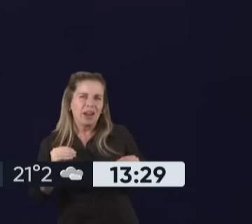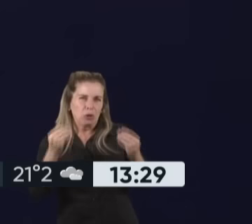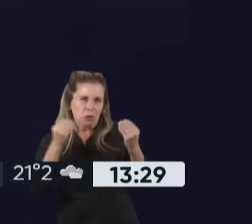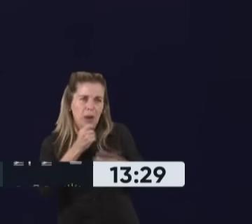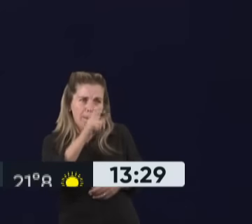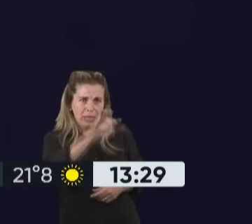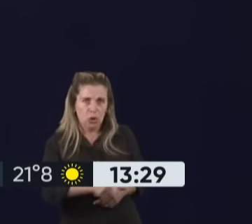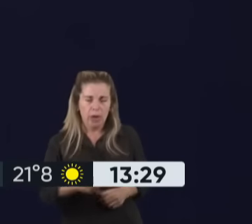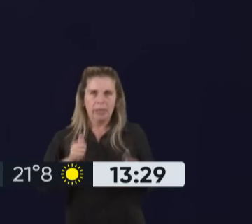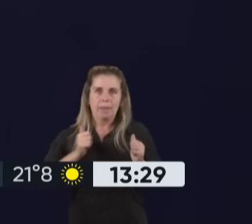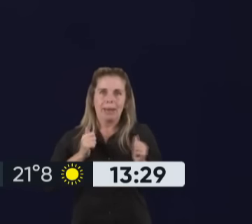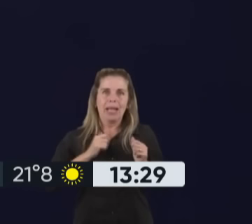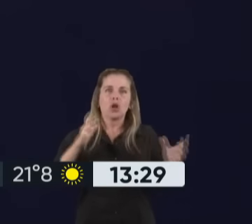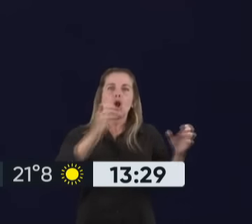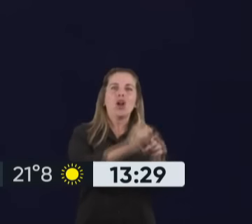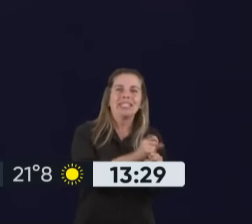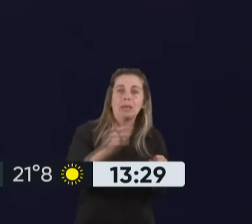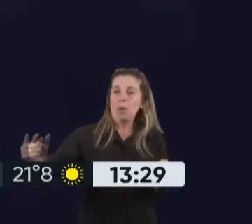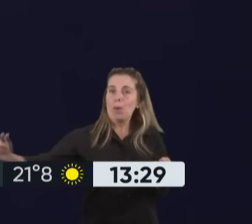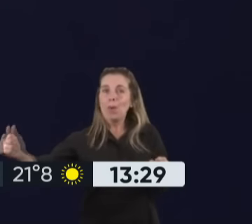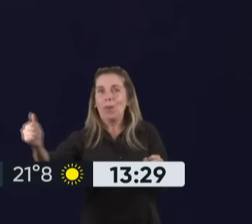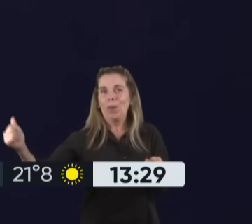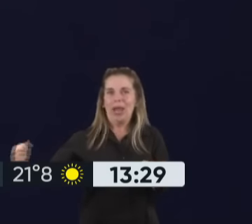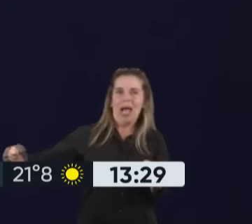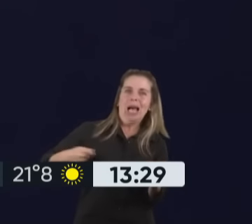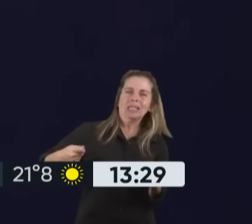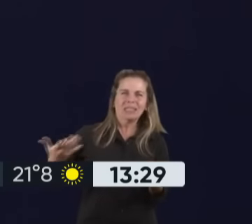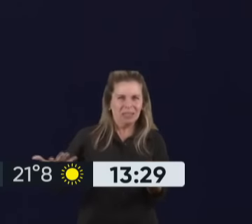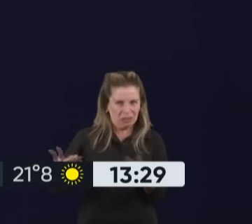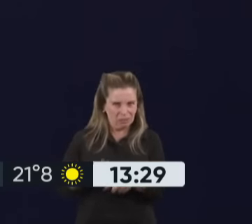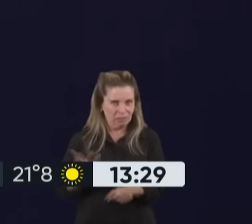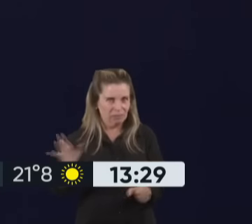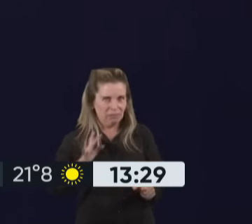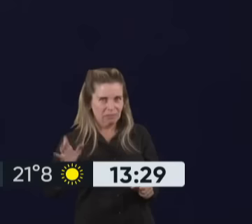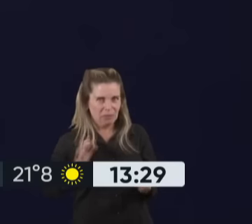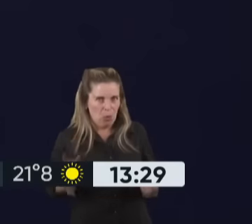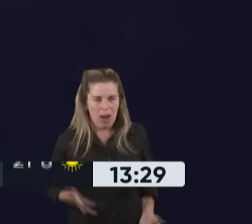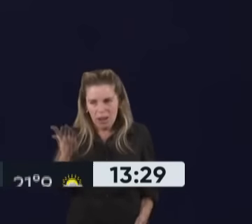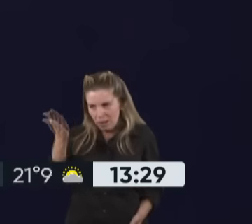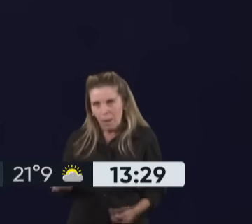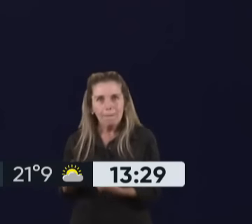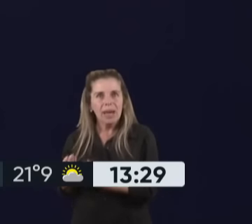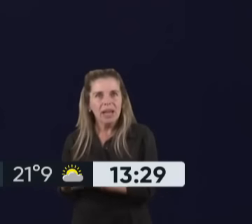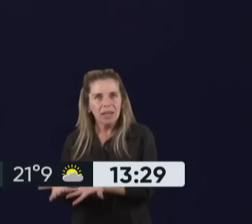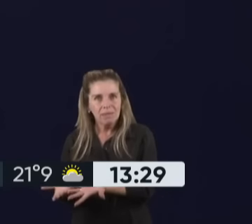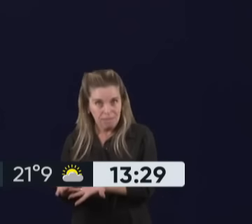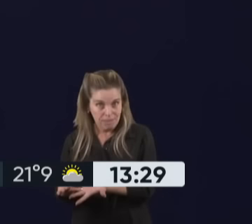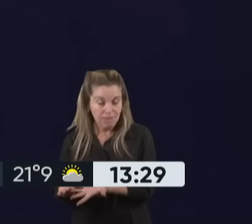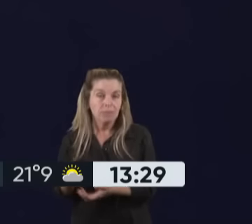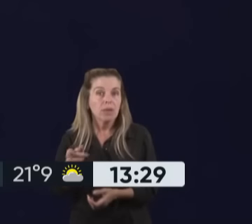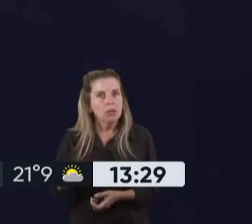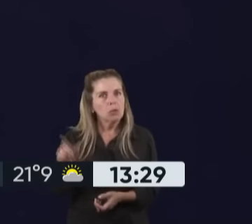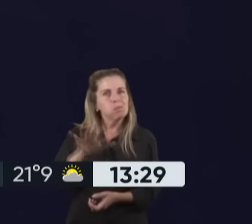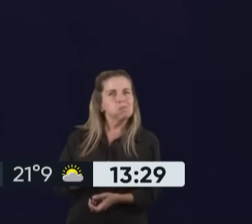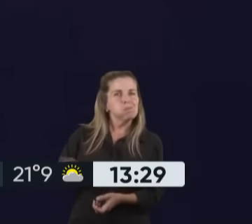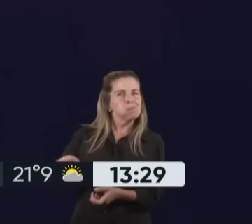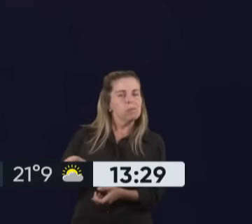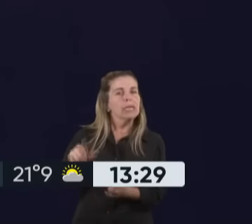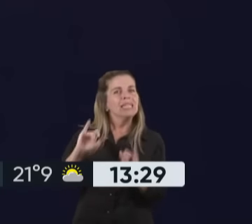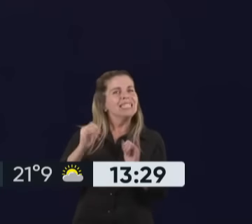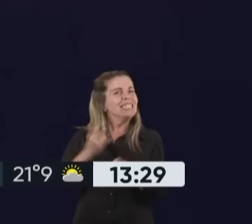juguete? Y además, ¿cuál es el sentido que tiene ese delincuente? Bueno, la presunción va a estar siempre